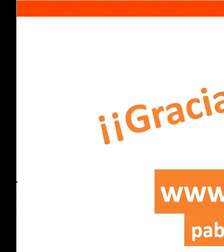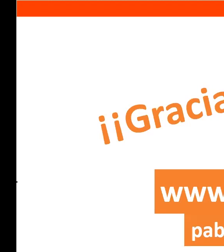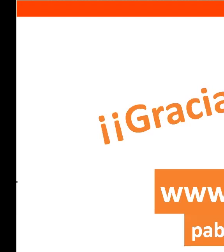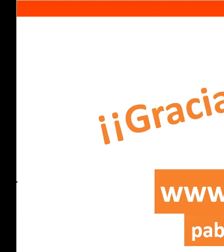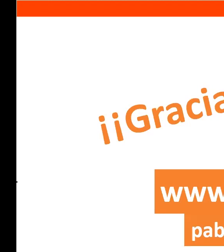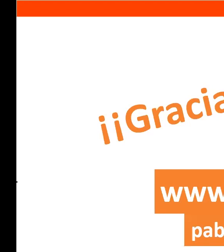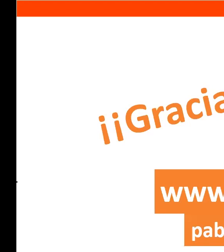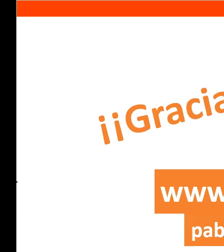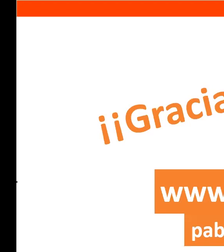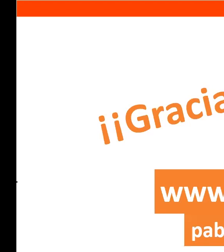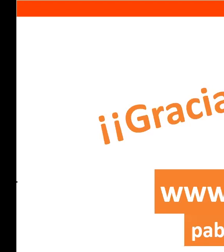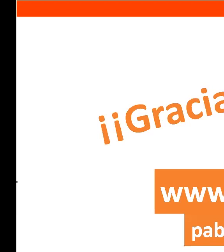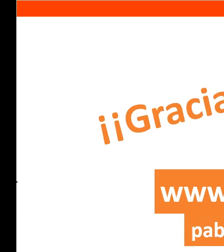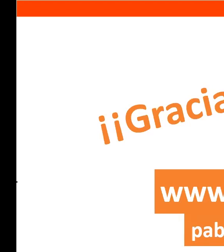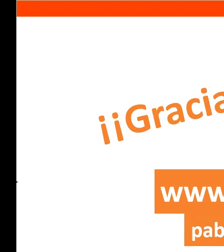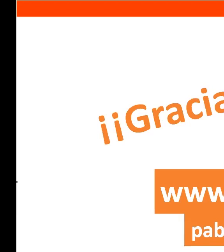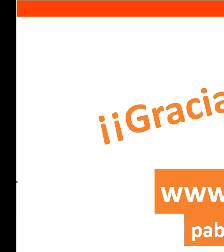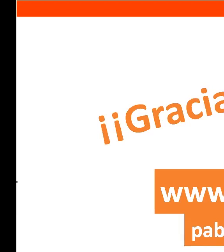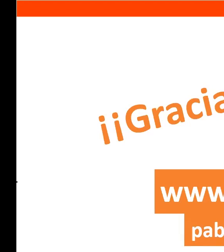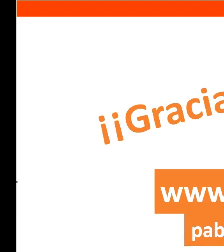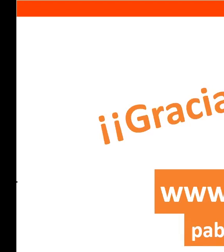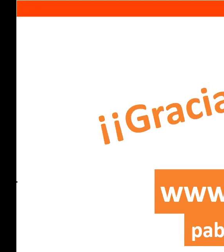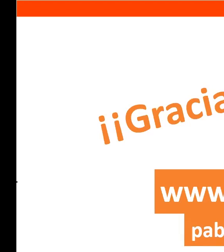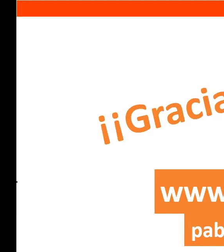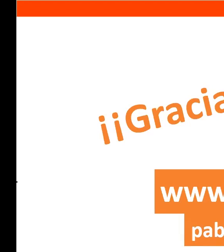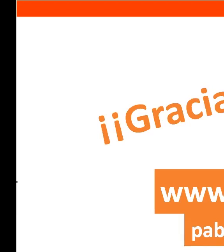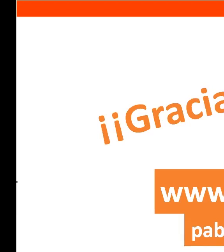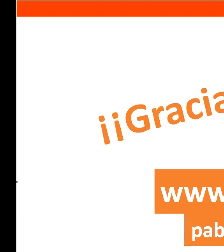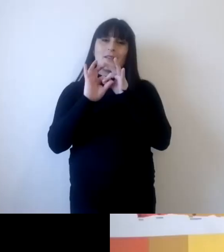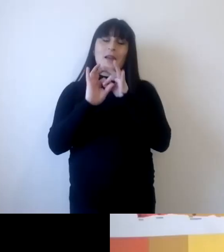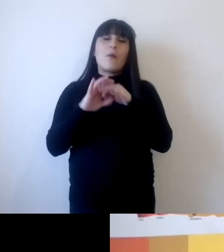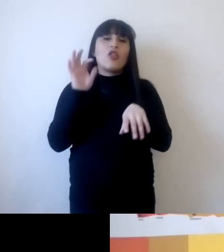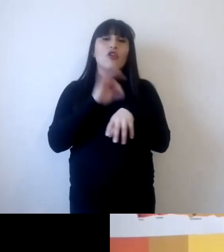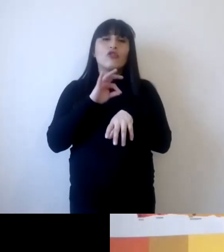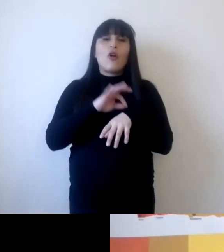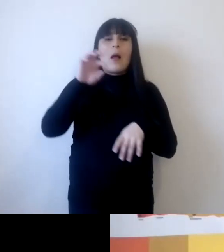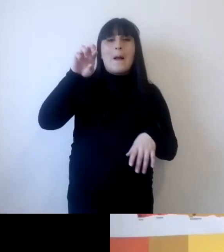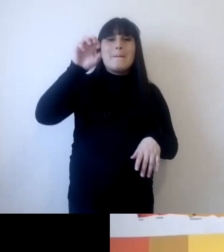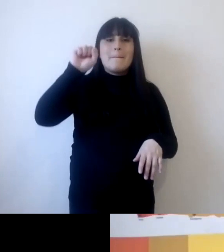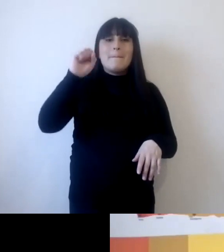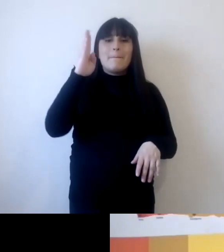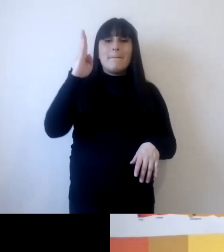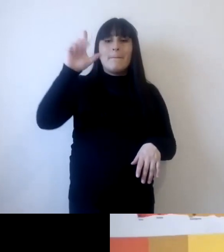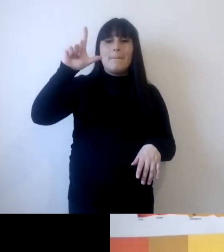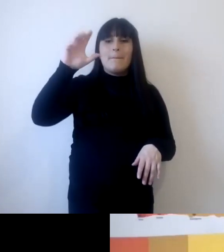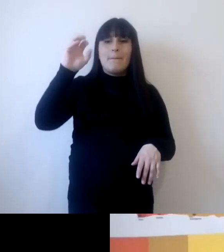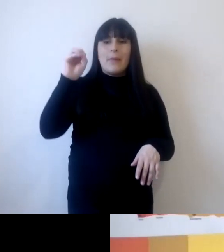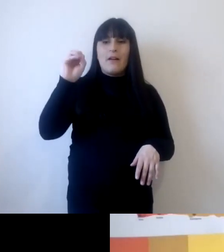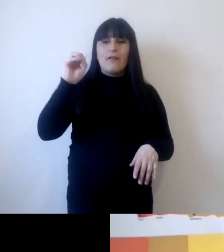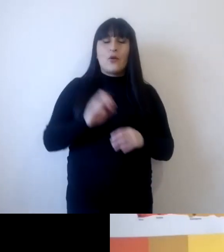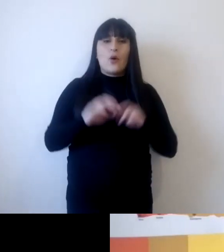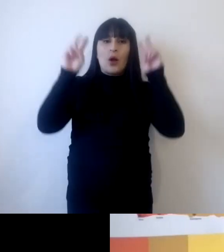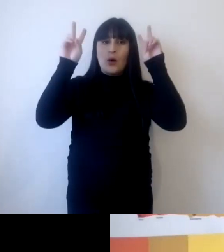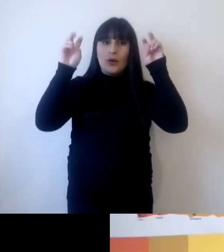bien agradecemos al doctor Pablo Meira su conferencia por cierto es un tema enormemente interesante